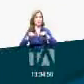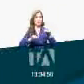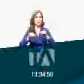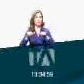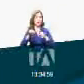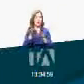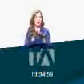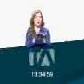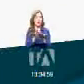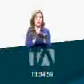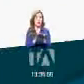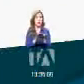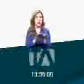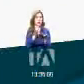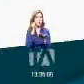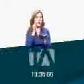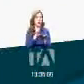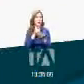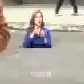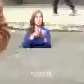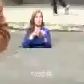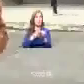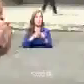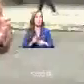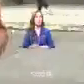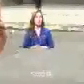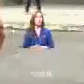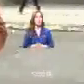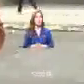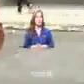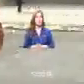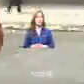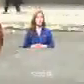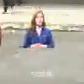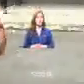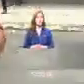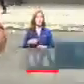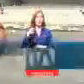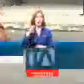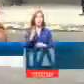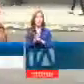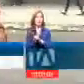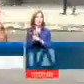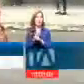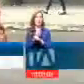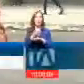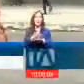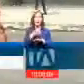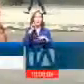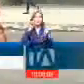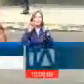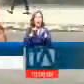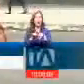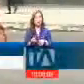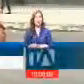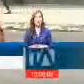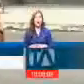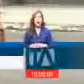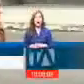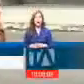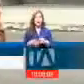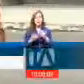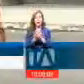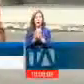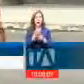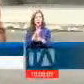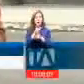administradora zonal de la Mariscal aquí en Quito. Se espera que en las próximas horas y luego de llegar a un consenso, los